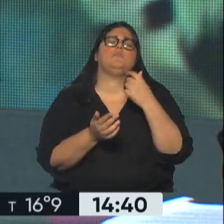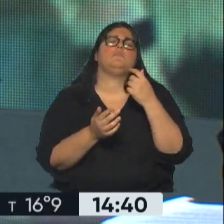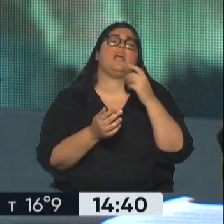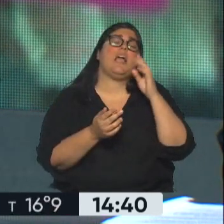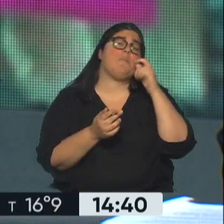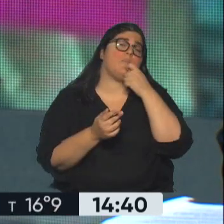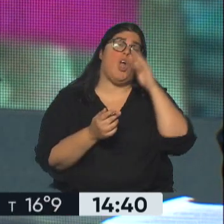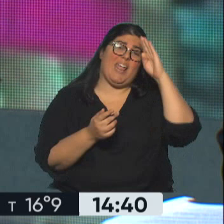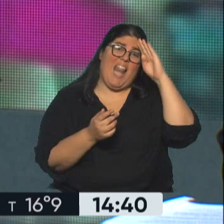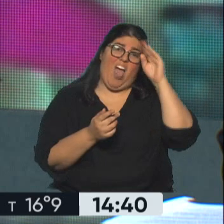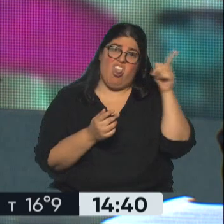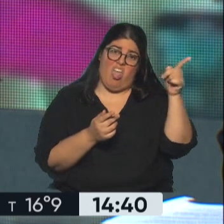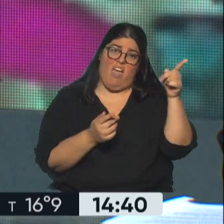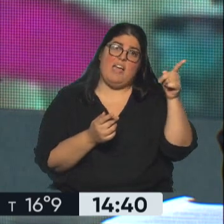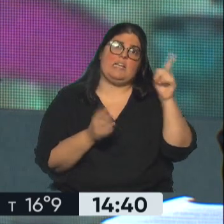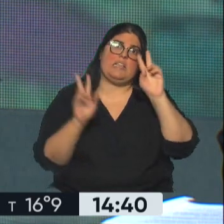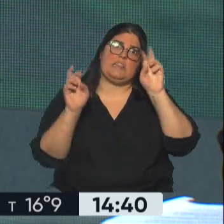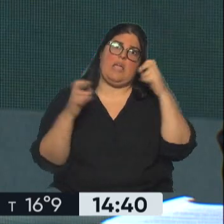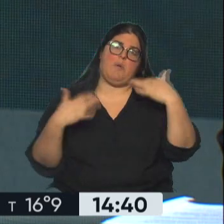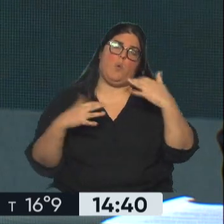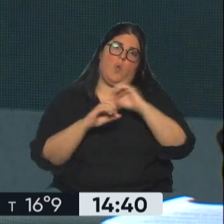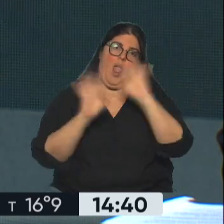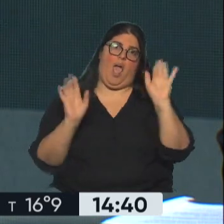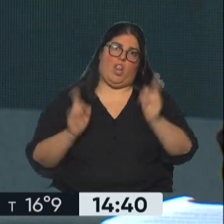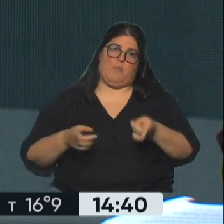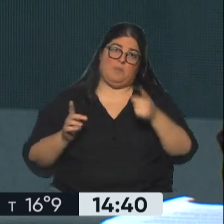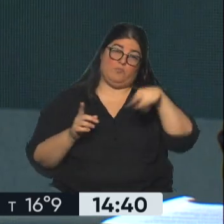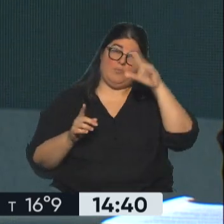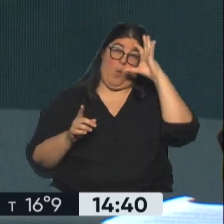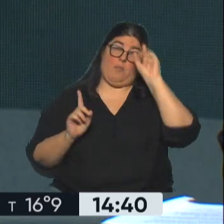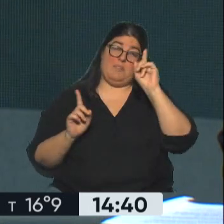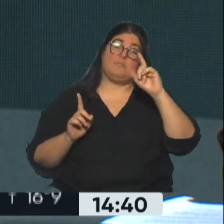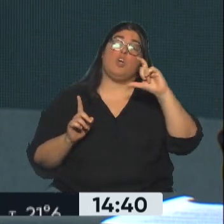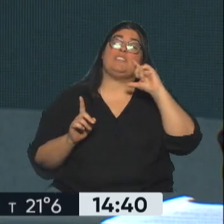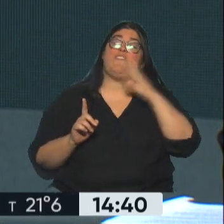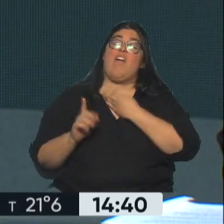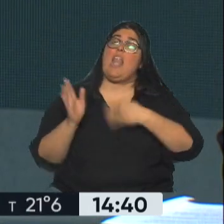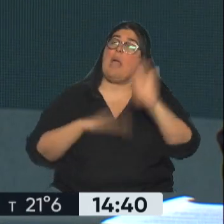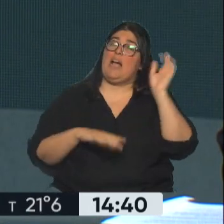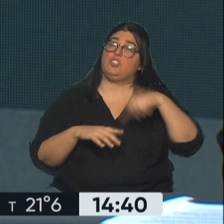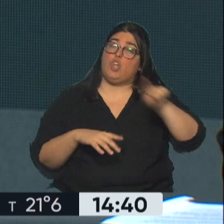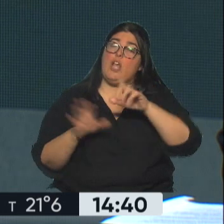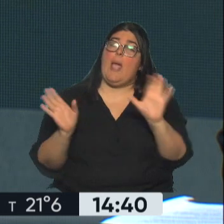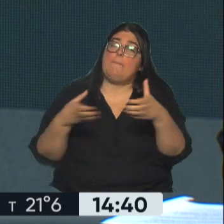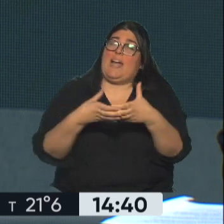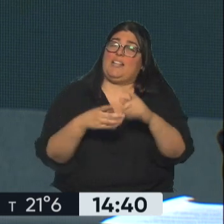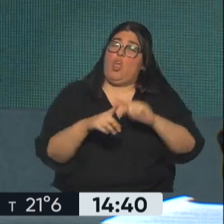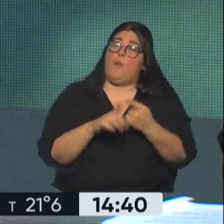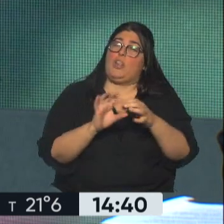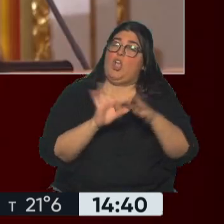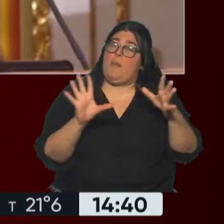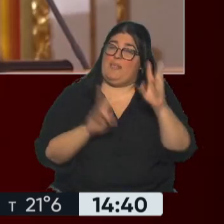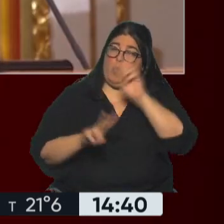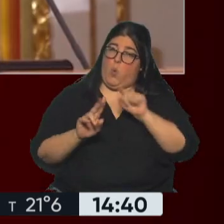Irlanda, por supuesto. Ahí hay un tema clave. Claro. Recordemos que el Sinn Féin tiene la mayoría y es el partido justamente político